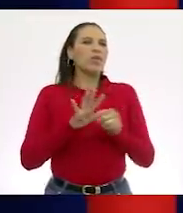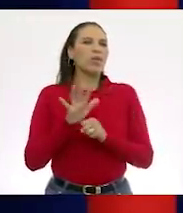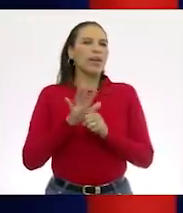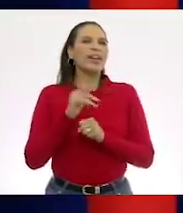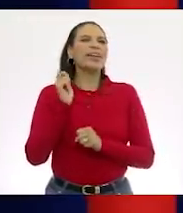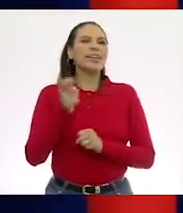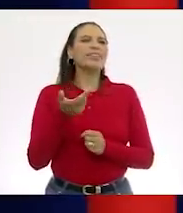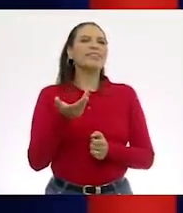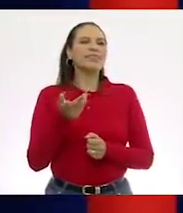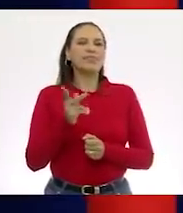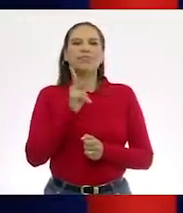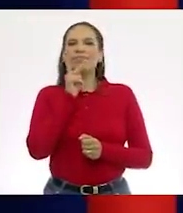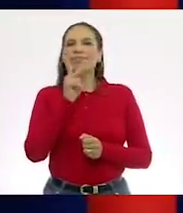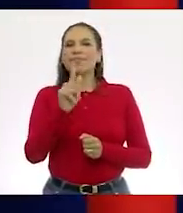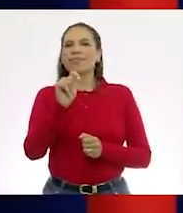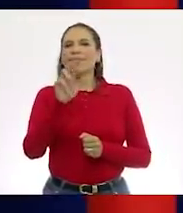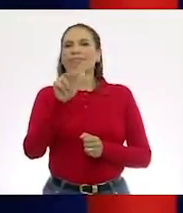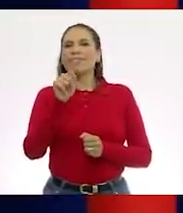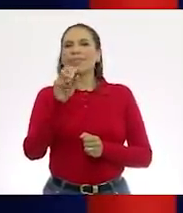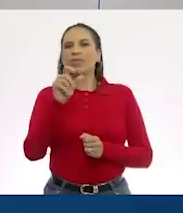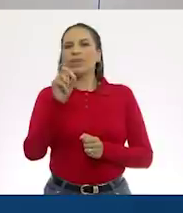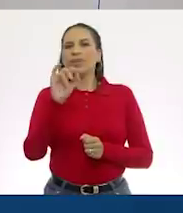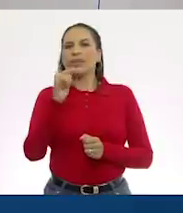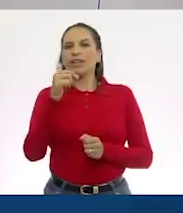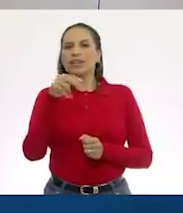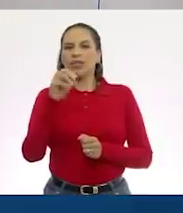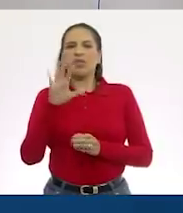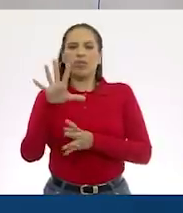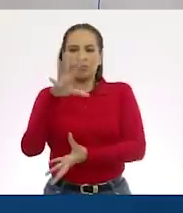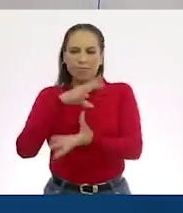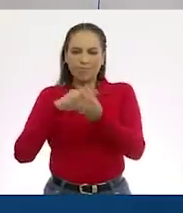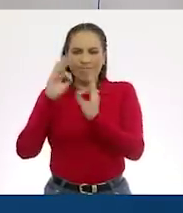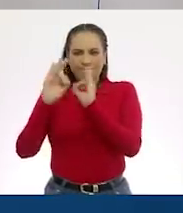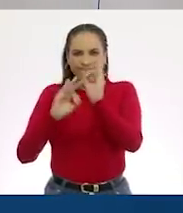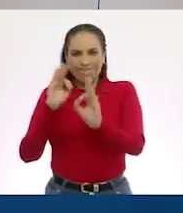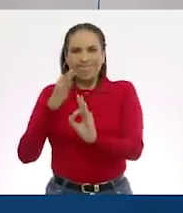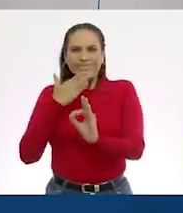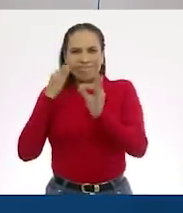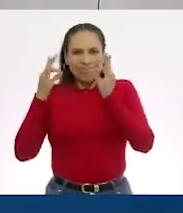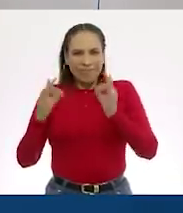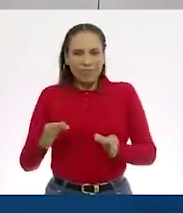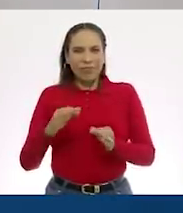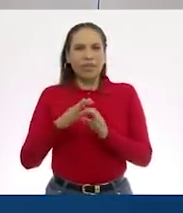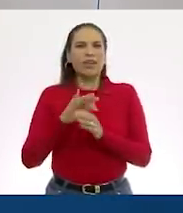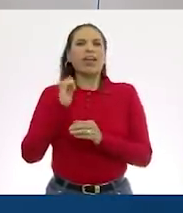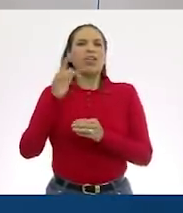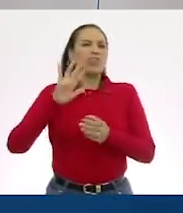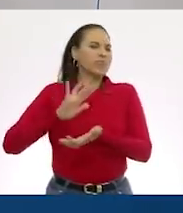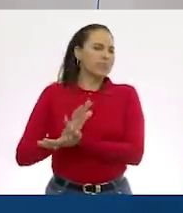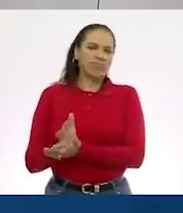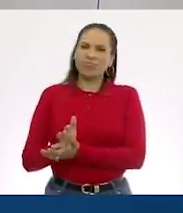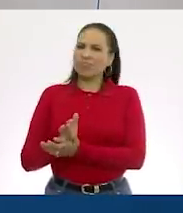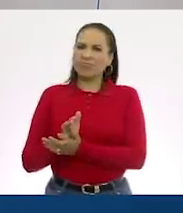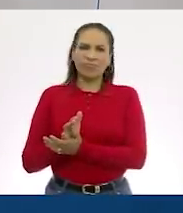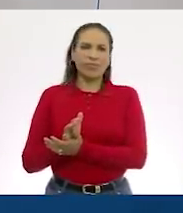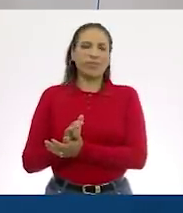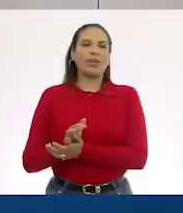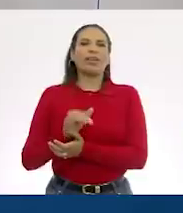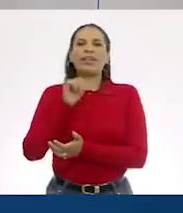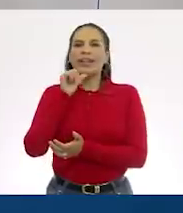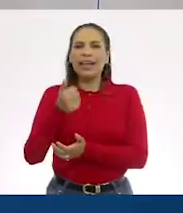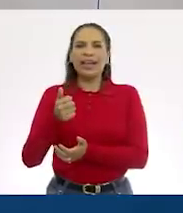te refieres con trato digno. El trato digno es aquel que no discrimina o humilla a